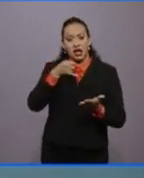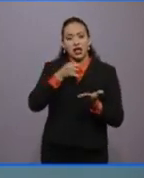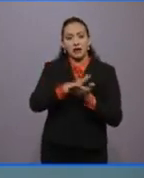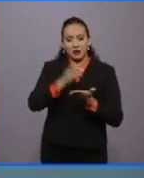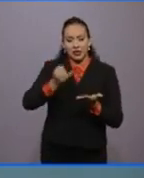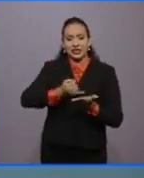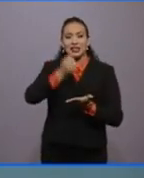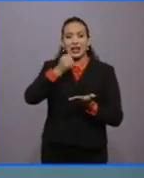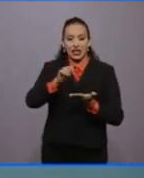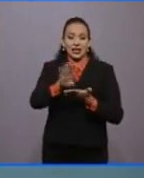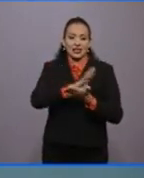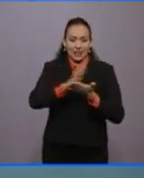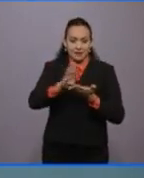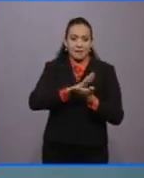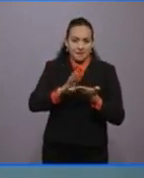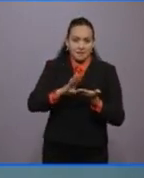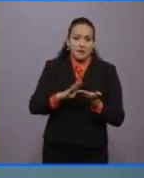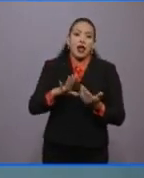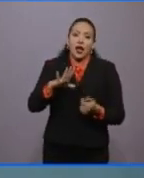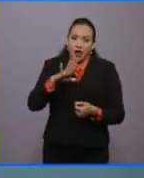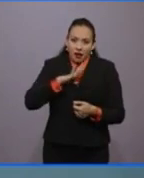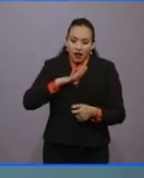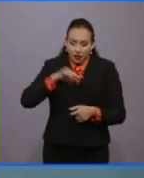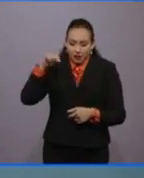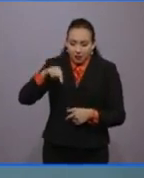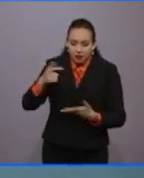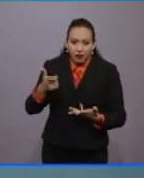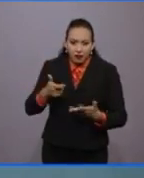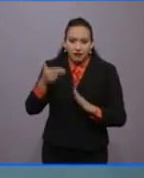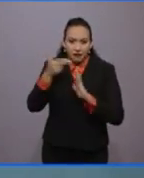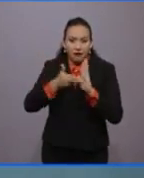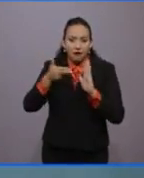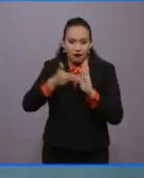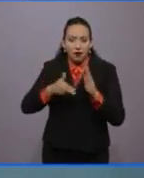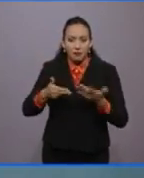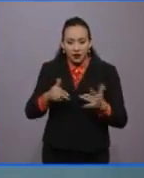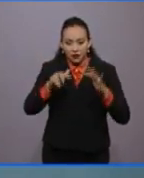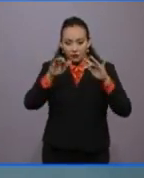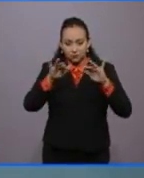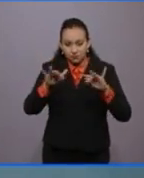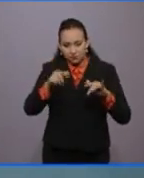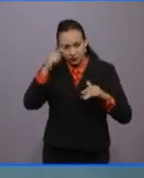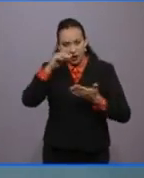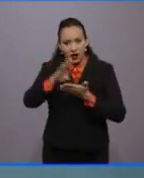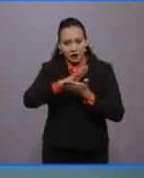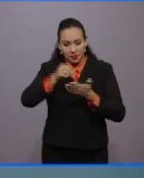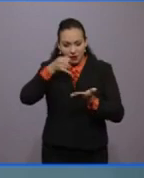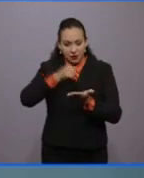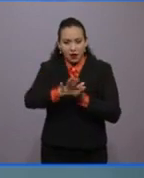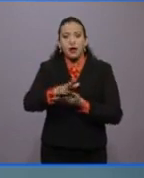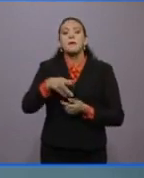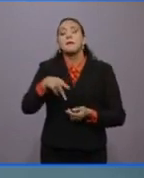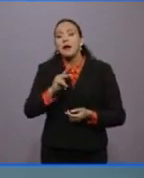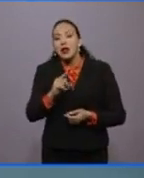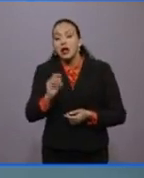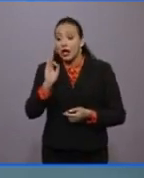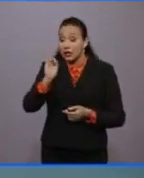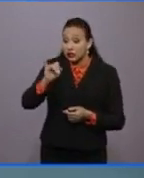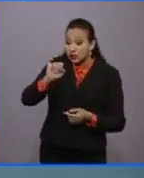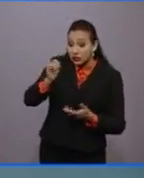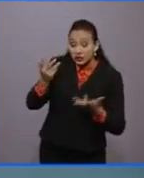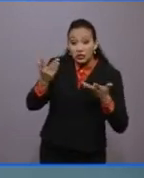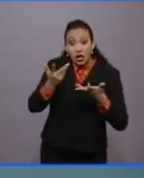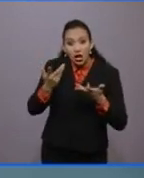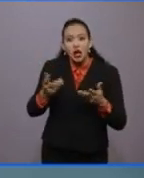sentencias en braille, ya que existe la herramienta necesaria, se aceptaría ordenar que se realice